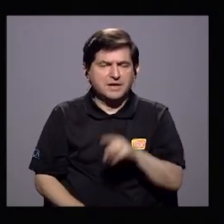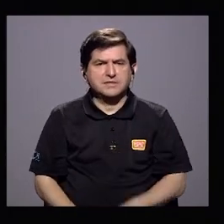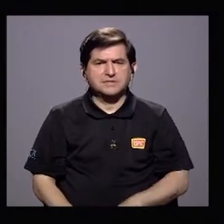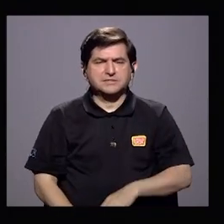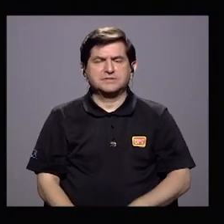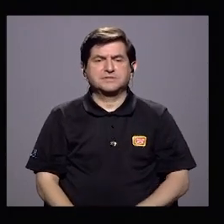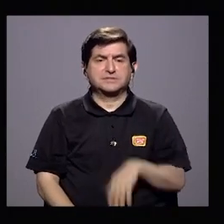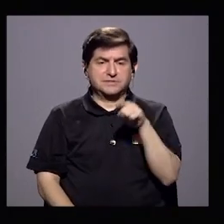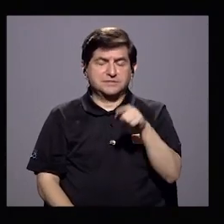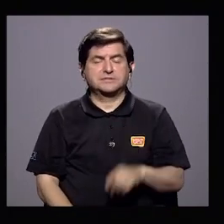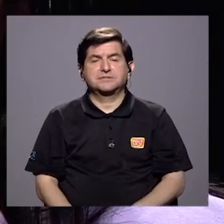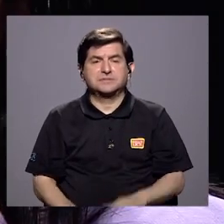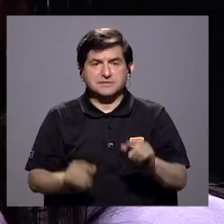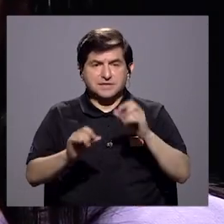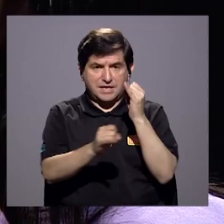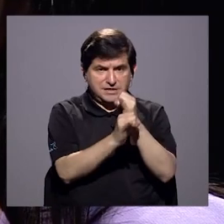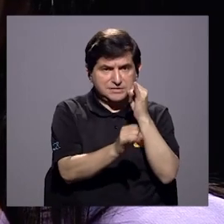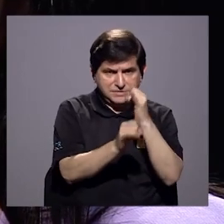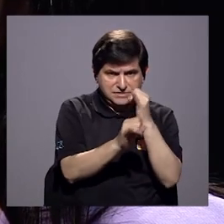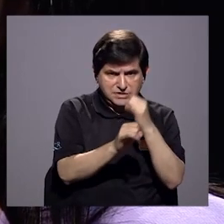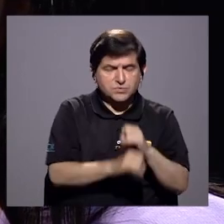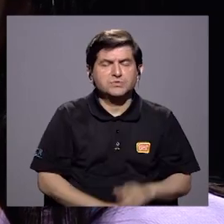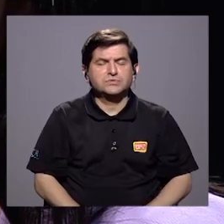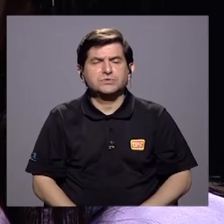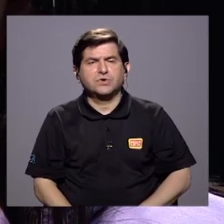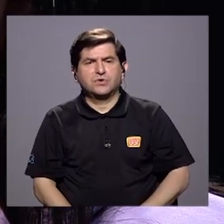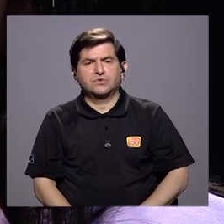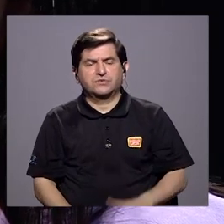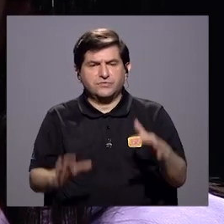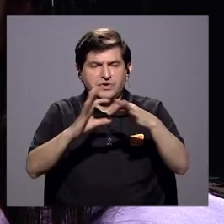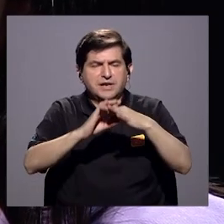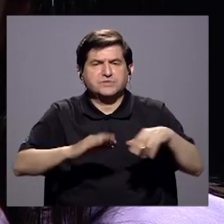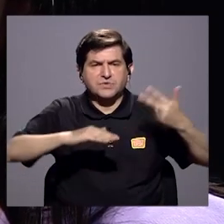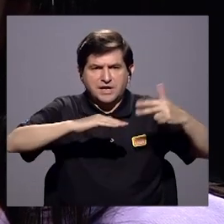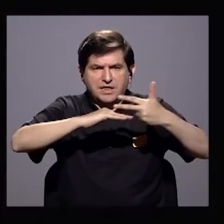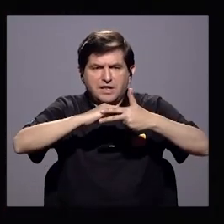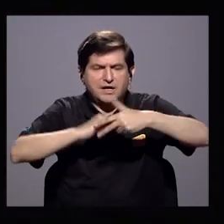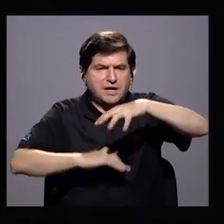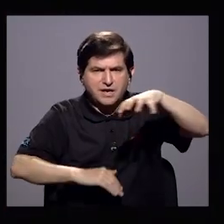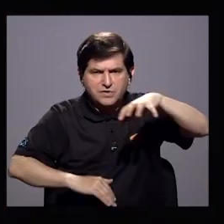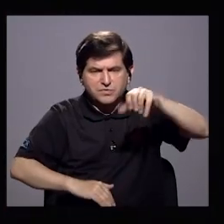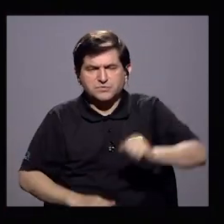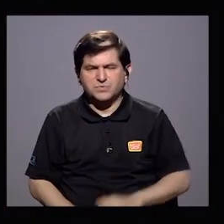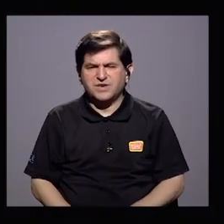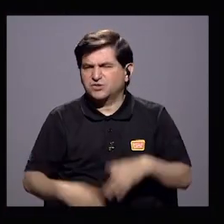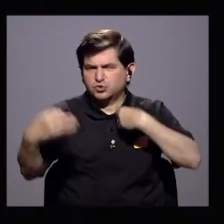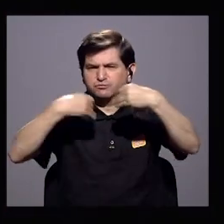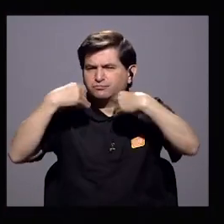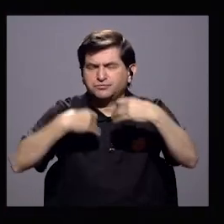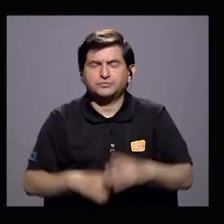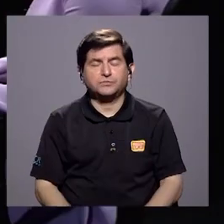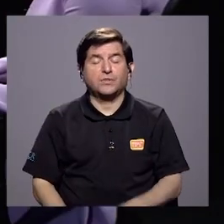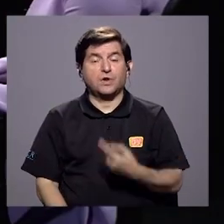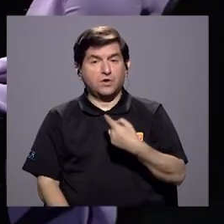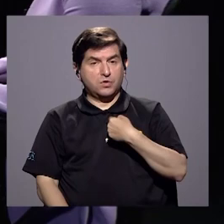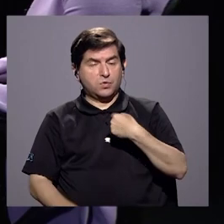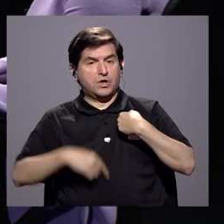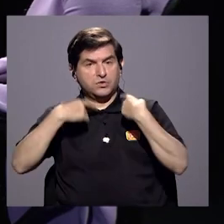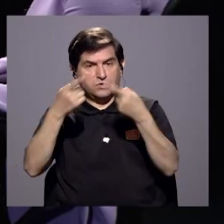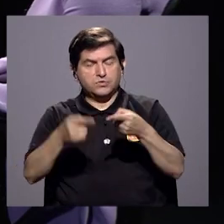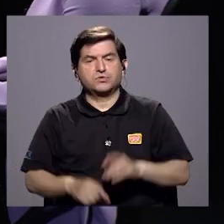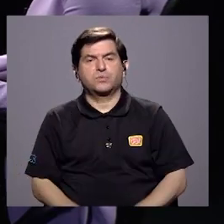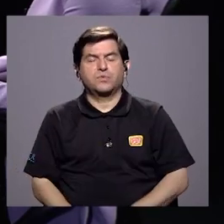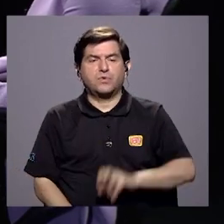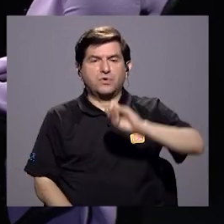junta portuaria, ¿verdad?, de la vertiente del Atlántico. ¿Nos puede contar un poquito de qué se trata? Sí, cuando yo arribo a Habdeba,